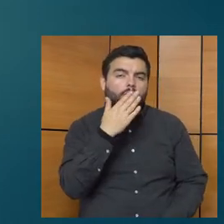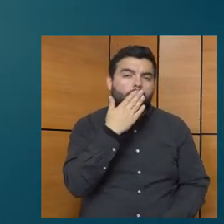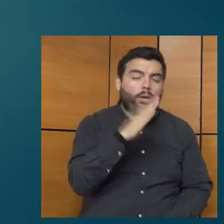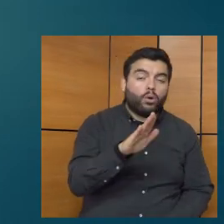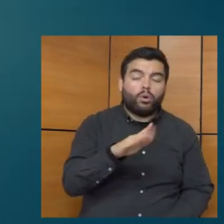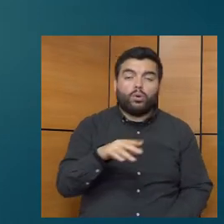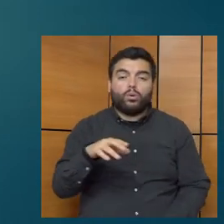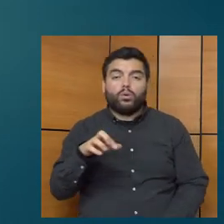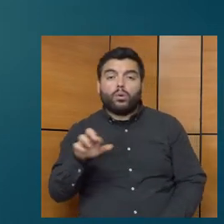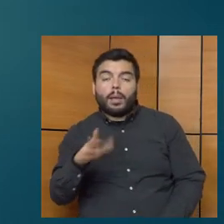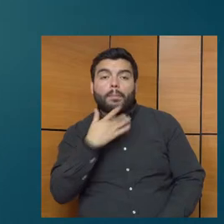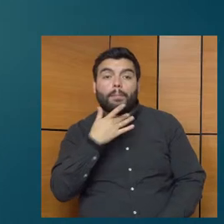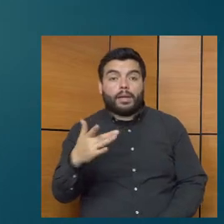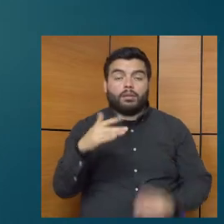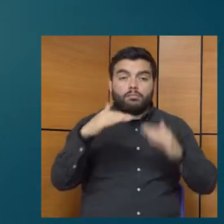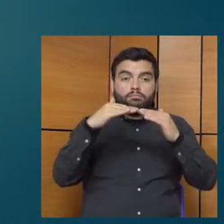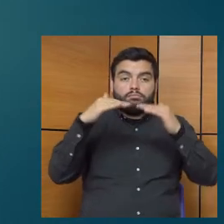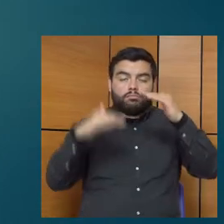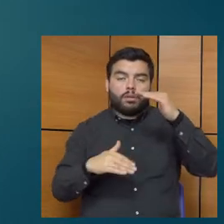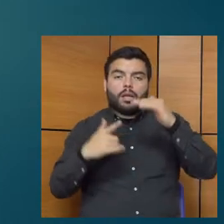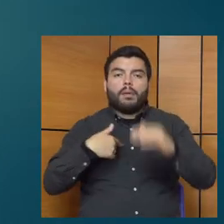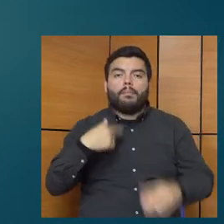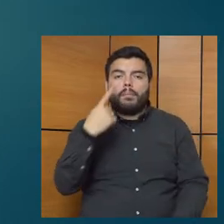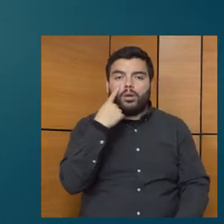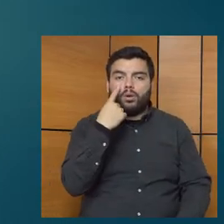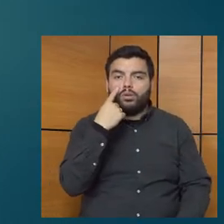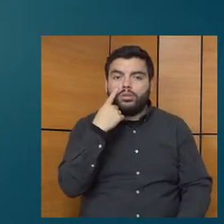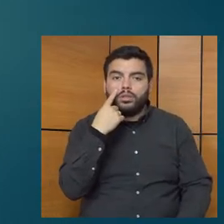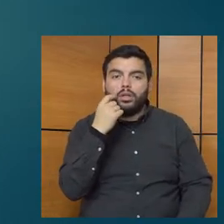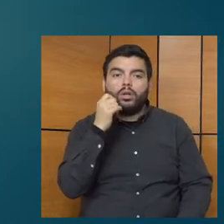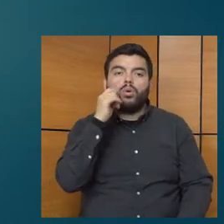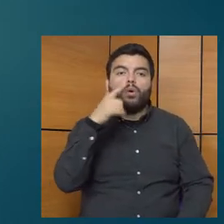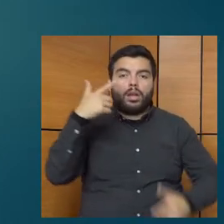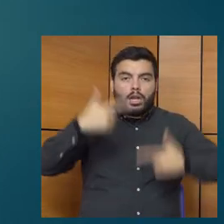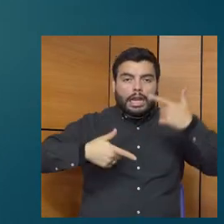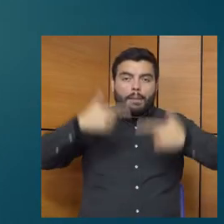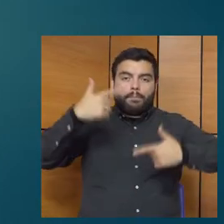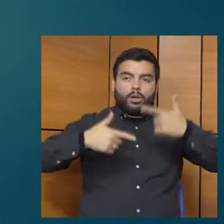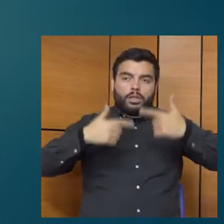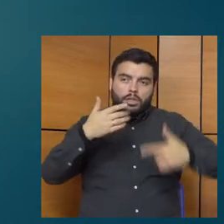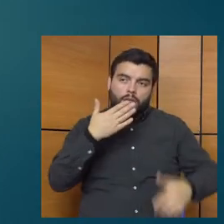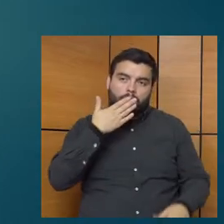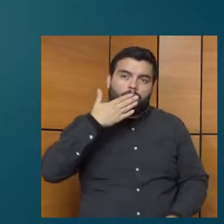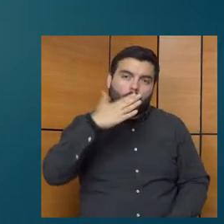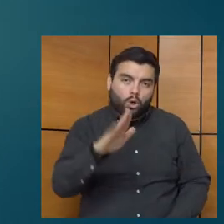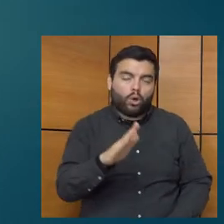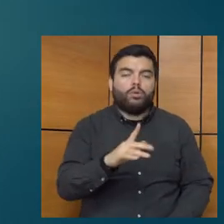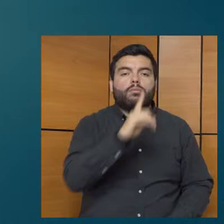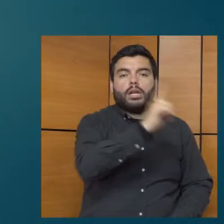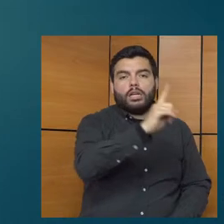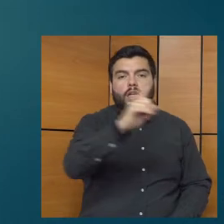digital. ¿Para qué? Pues para identificar qué políticas son las más adecuadas para cada tipo